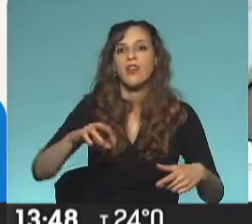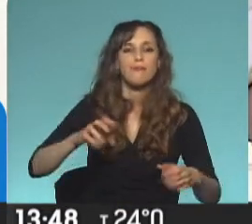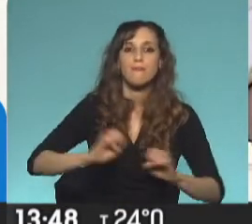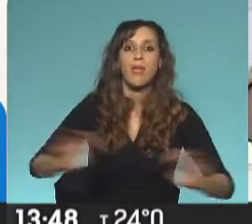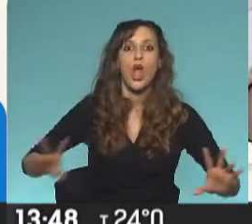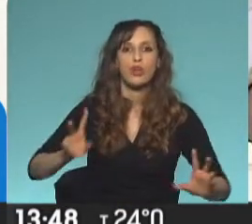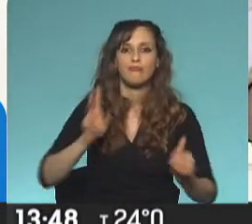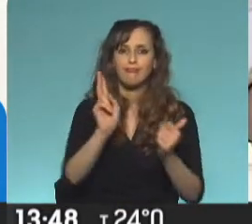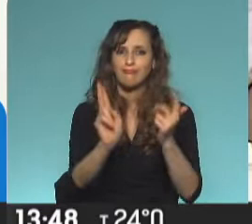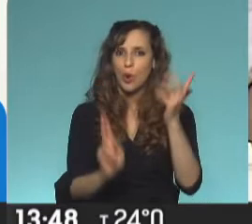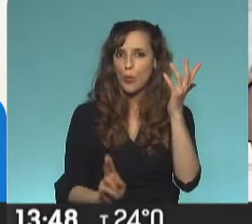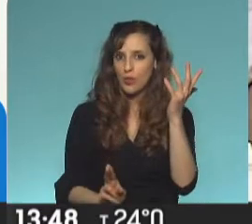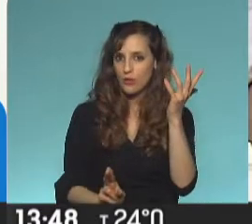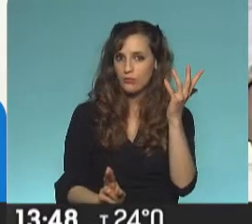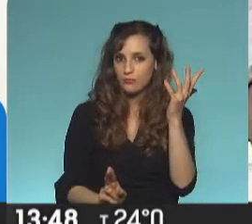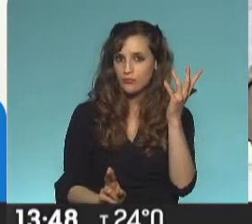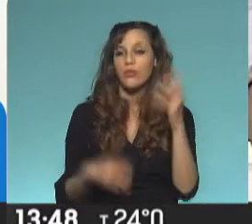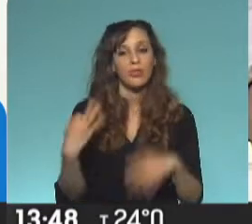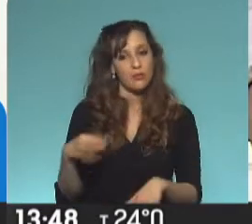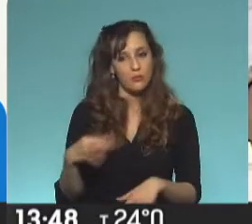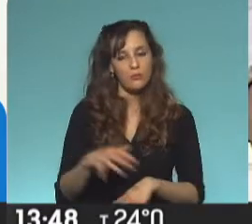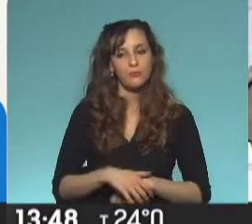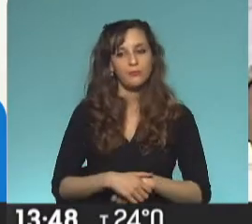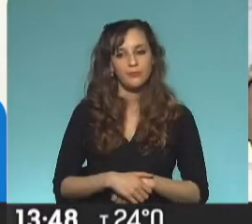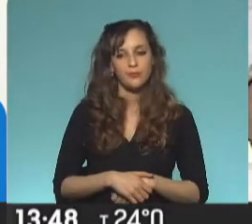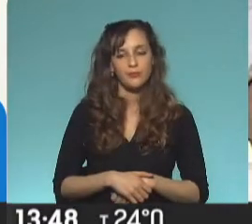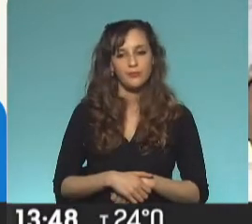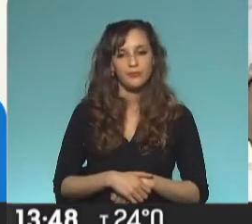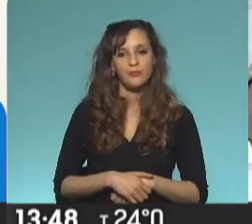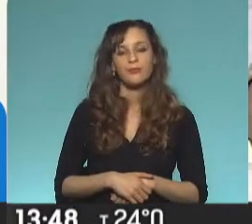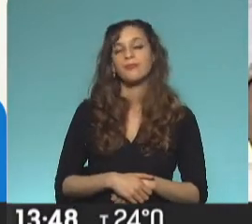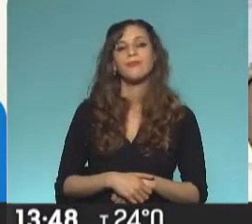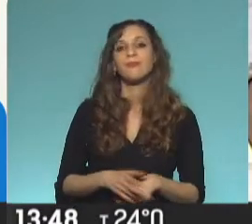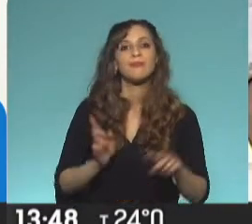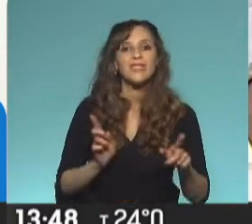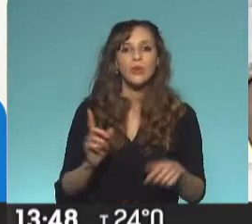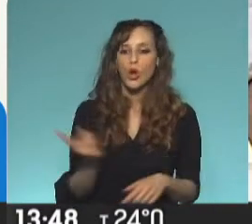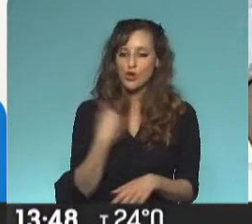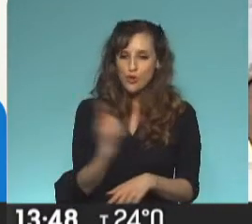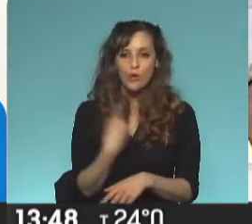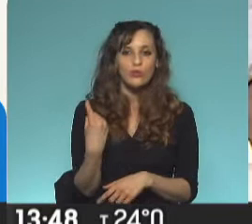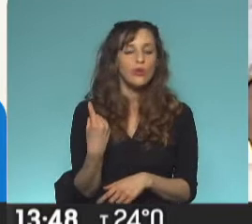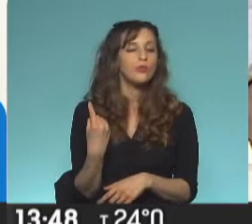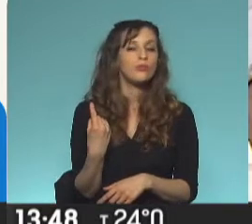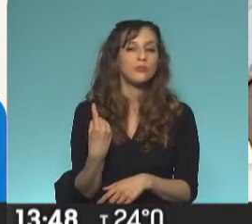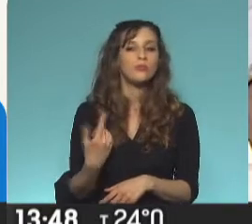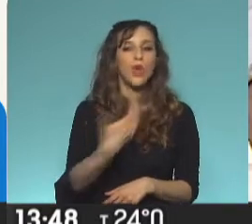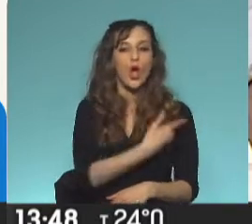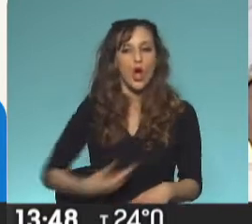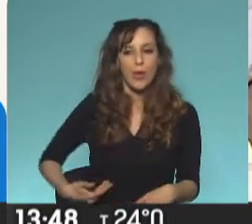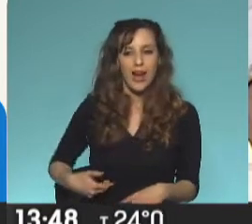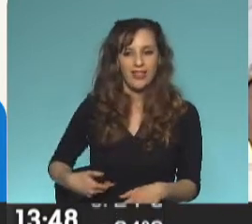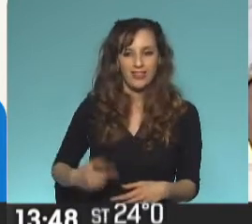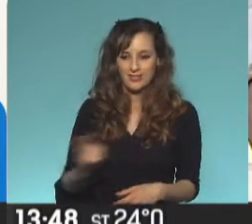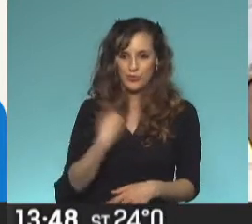tanto colectivas como individuales y está pasando porque más allá de lo que hacemos nosotros como gobernantes